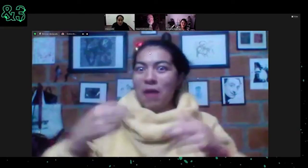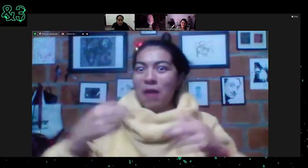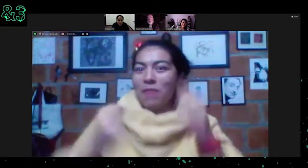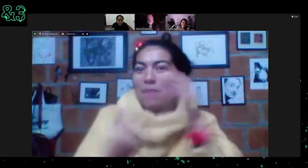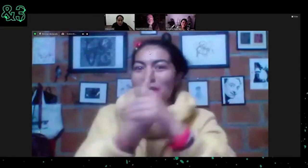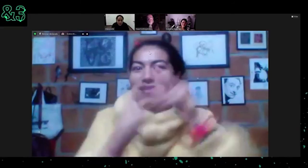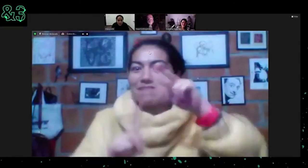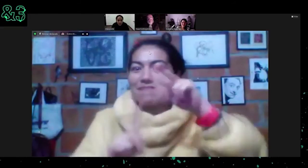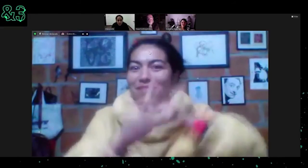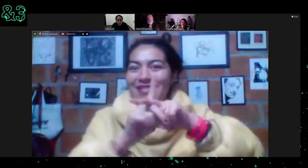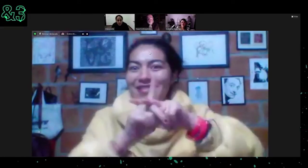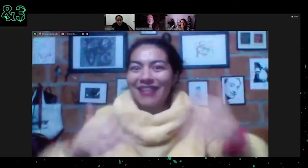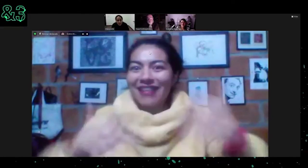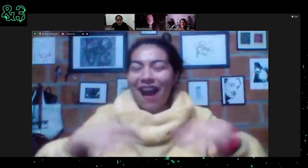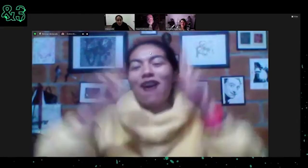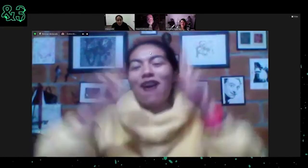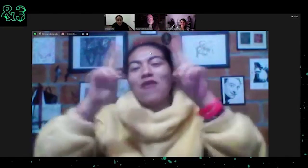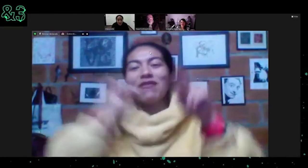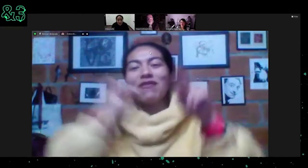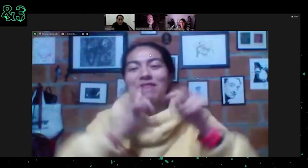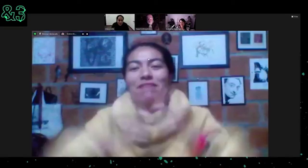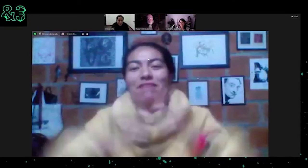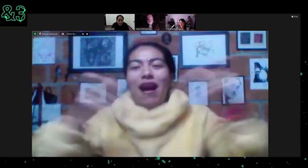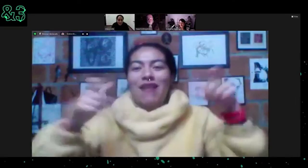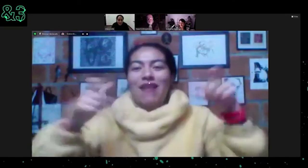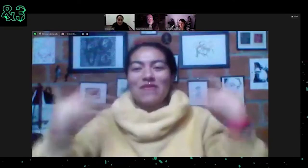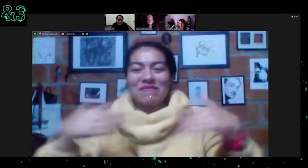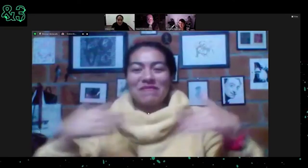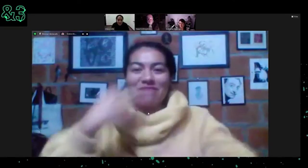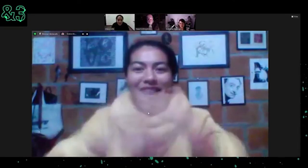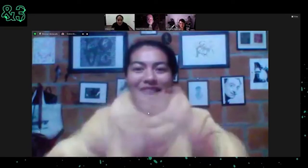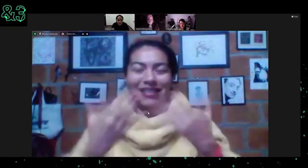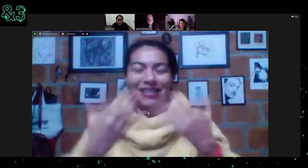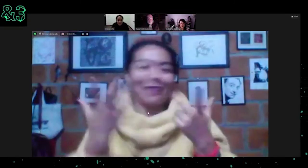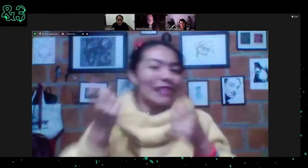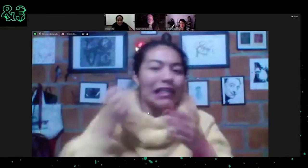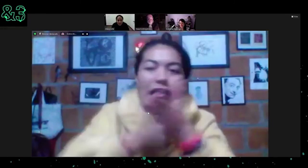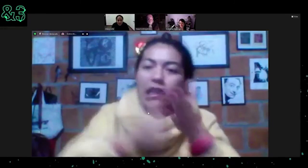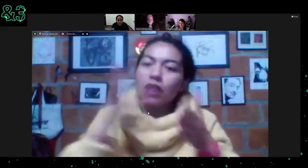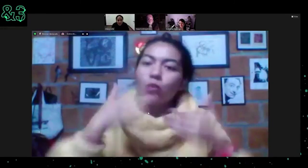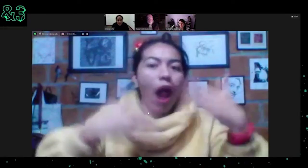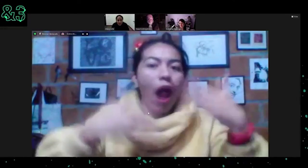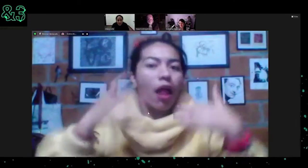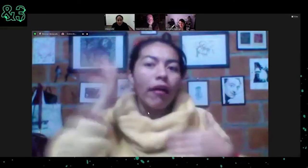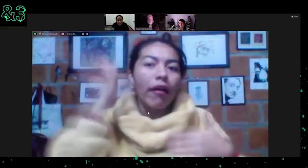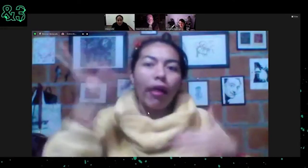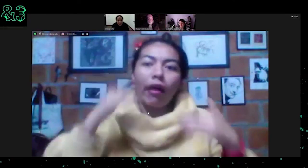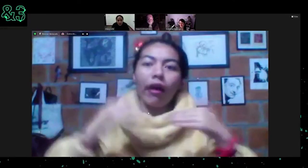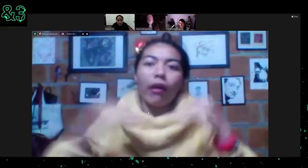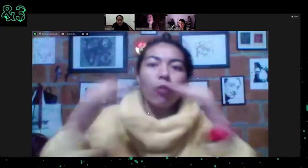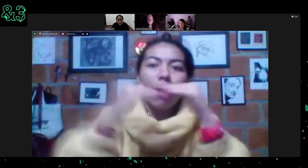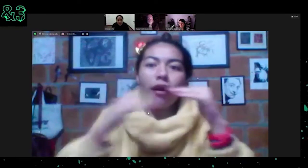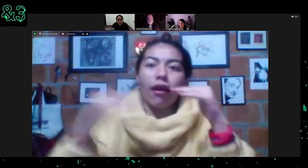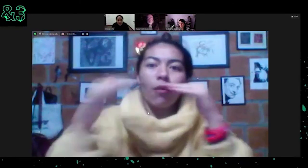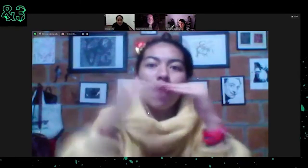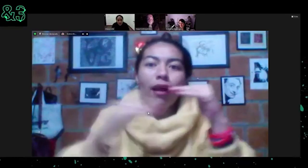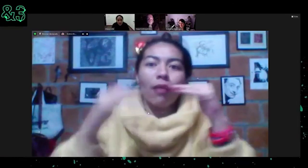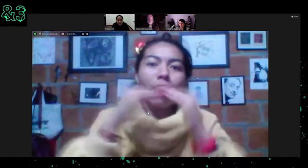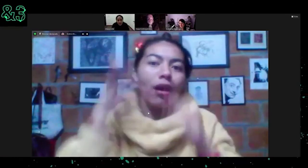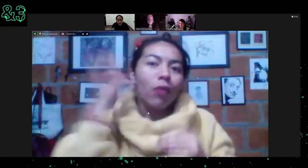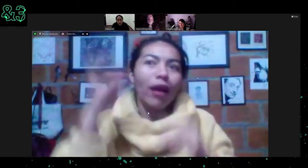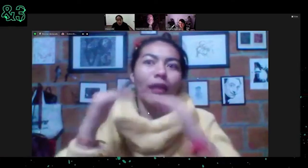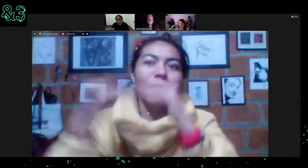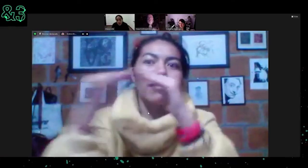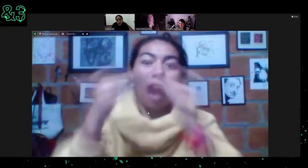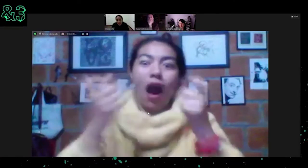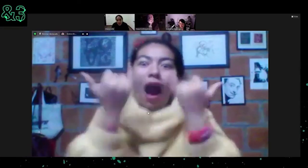pues siga creciendo. Es la primera vez, pues reitero, que veo este tipo de trabajos, y pues que